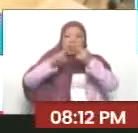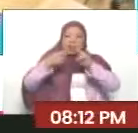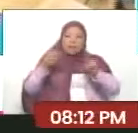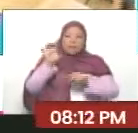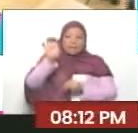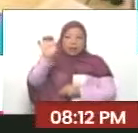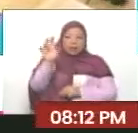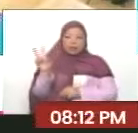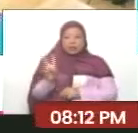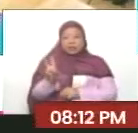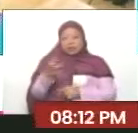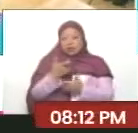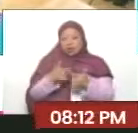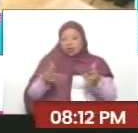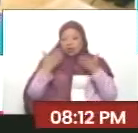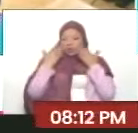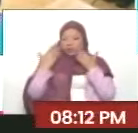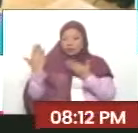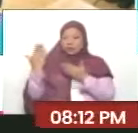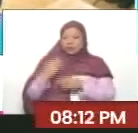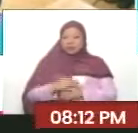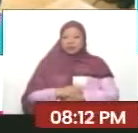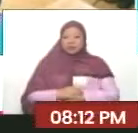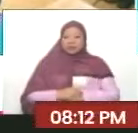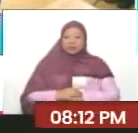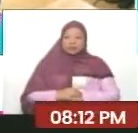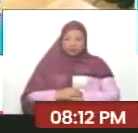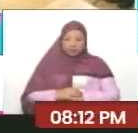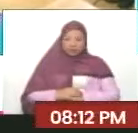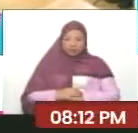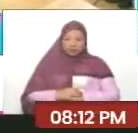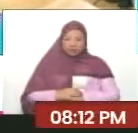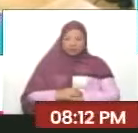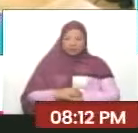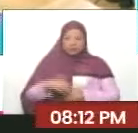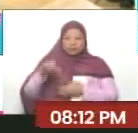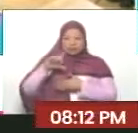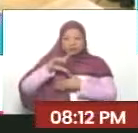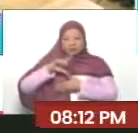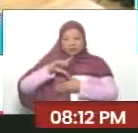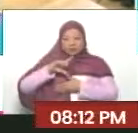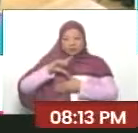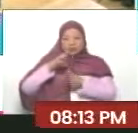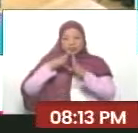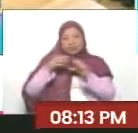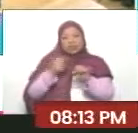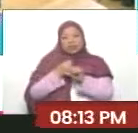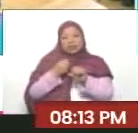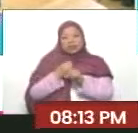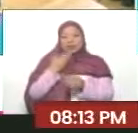que vio nacer a los libertadores y libertadoras de América. Así que,